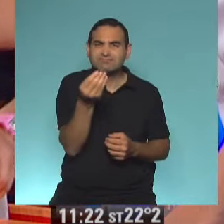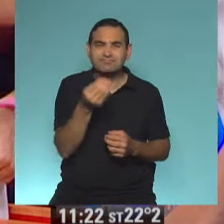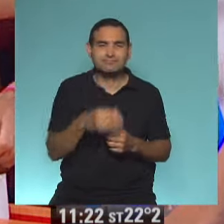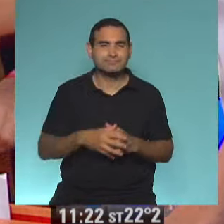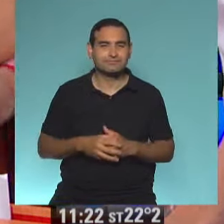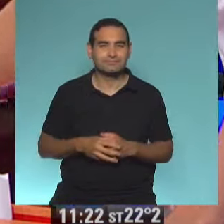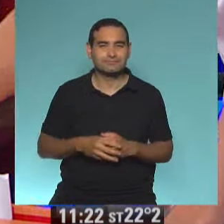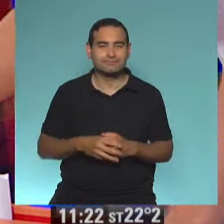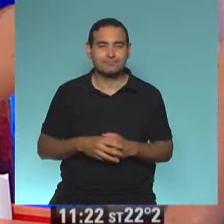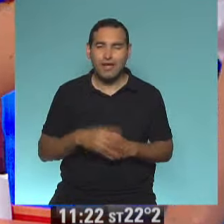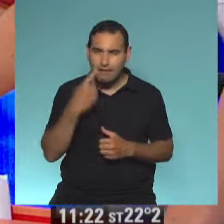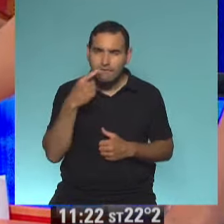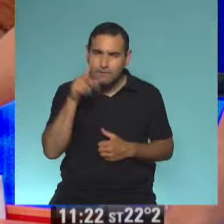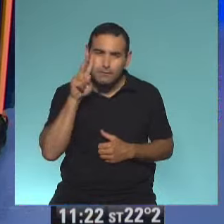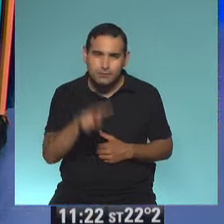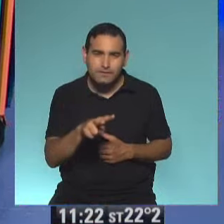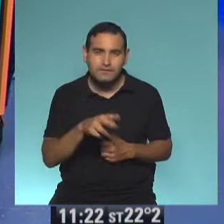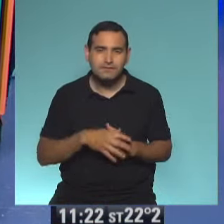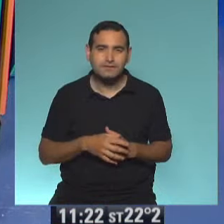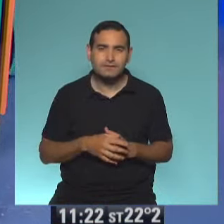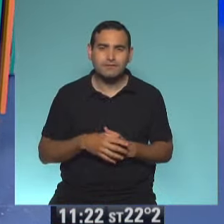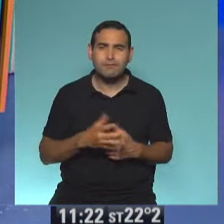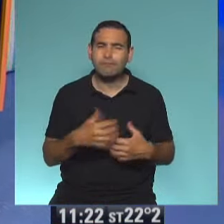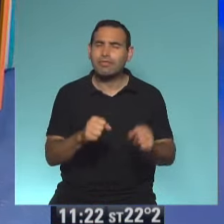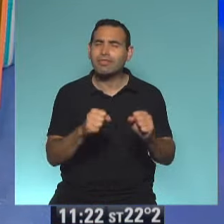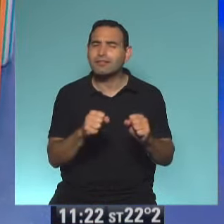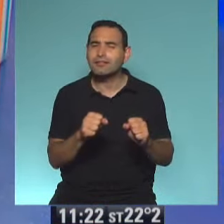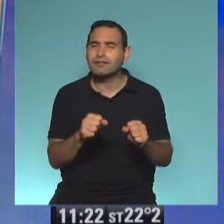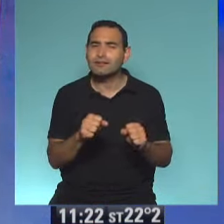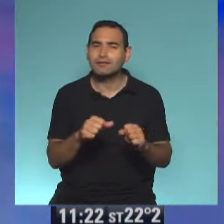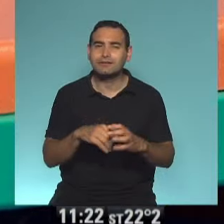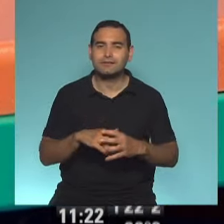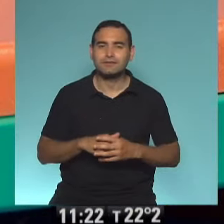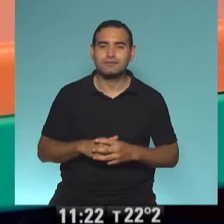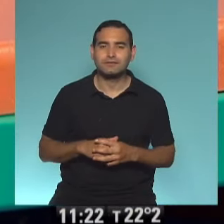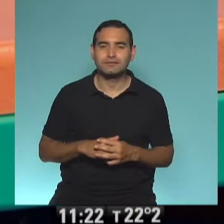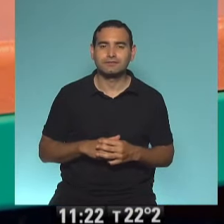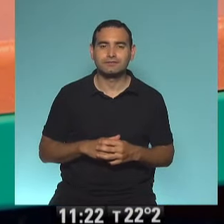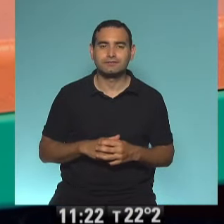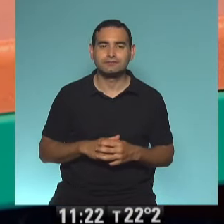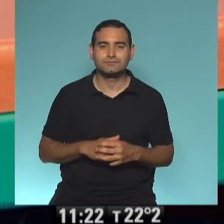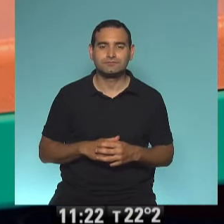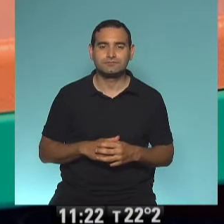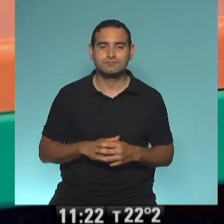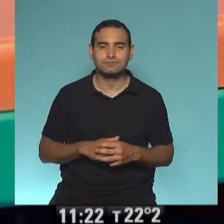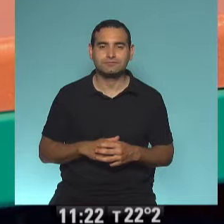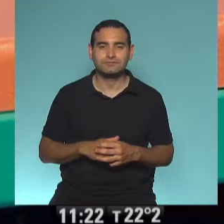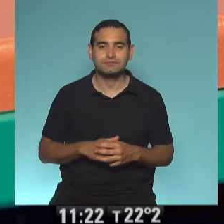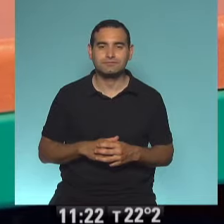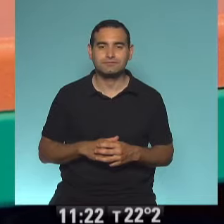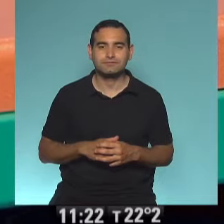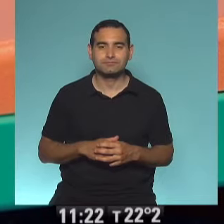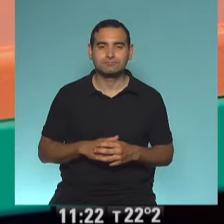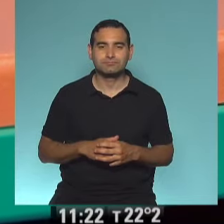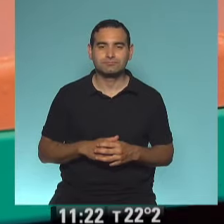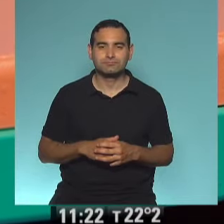ver, chicos, si los ven ustedes, ¿quién lo descubre? ¿Qué es? Mirá. A ver.